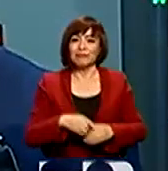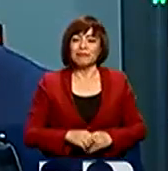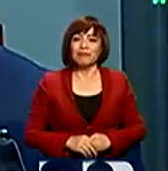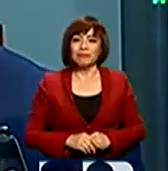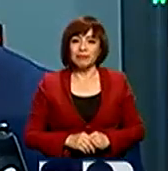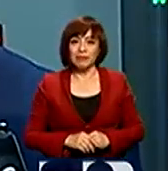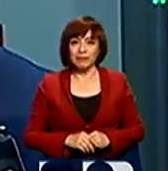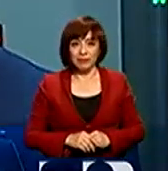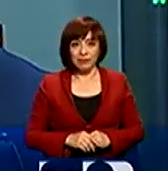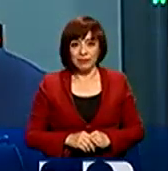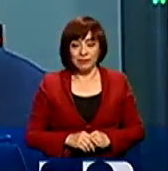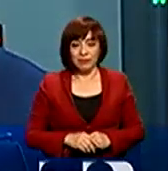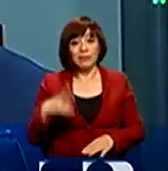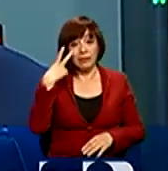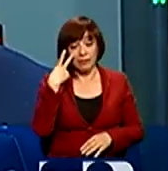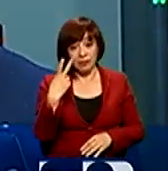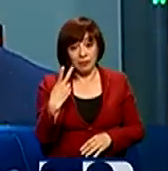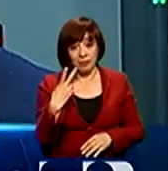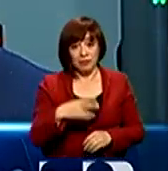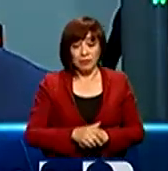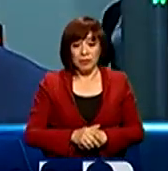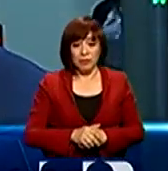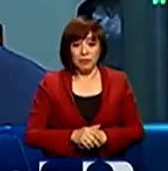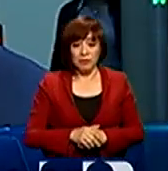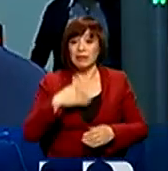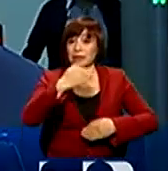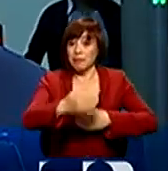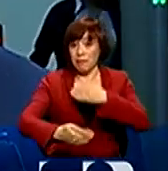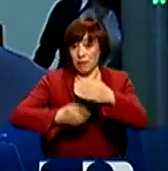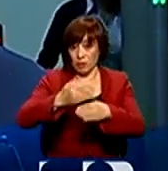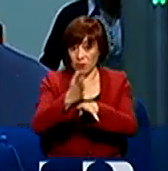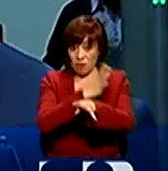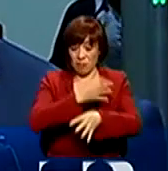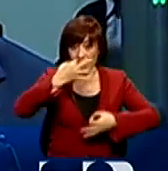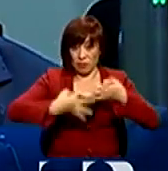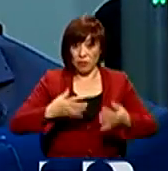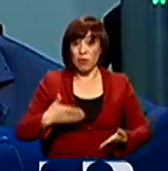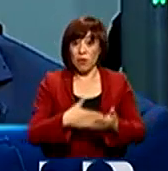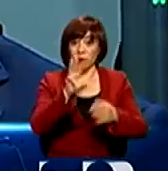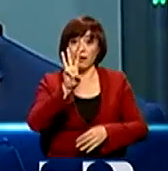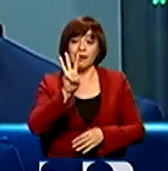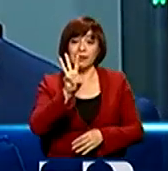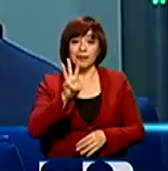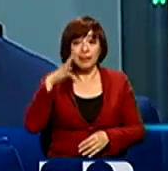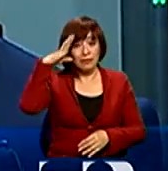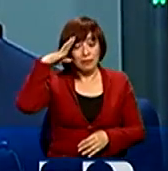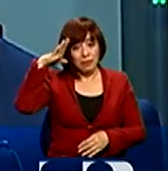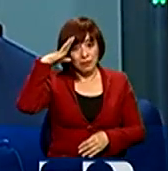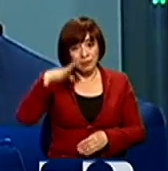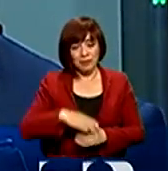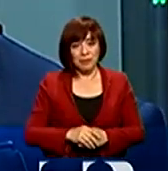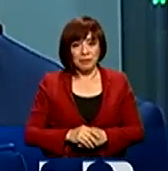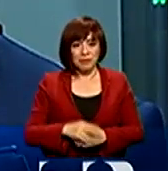Ha quedado evidenciado de que en ese proceso penal instaurado en contra de estos 6 servidores públicos